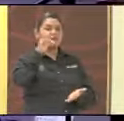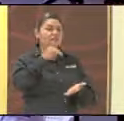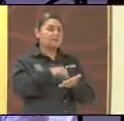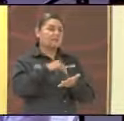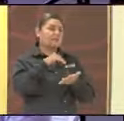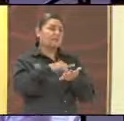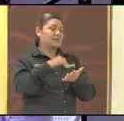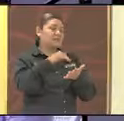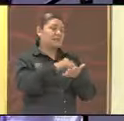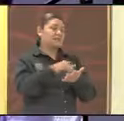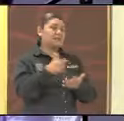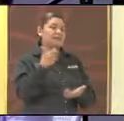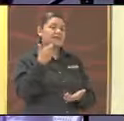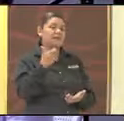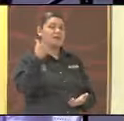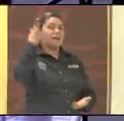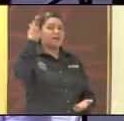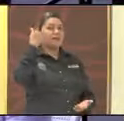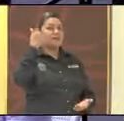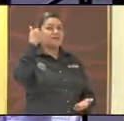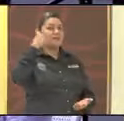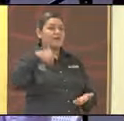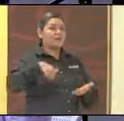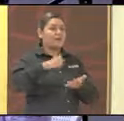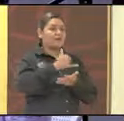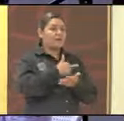de pesos en becas municipales